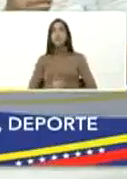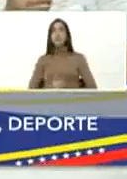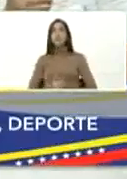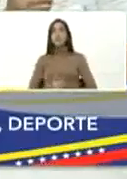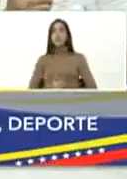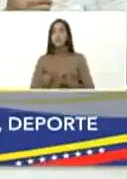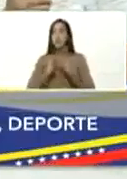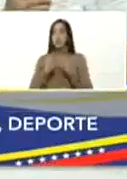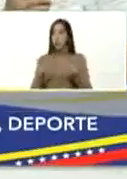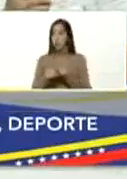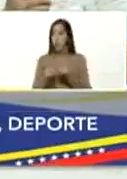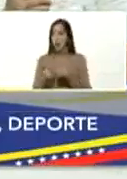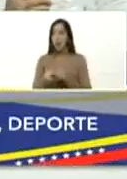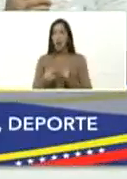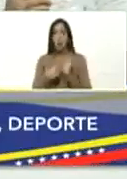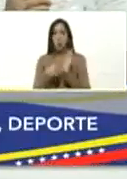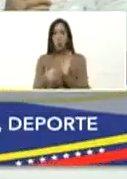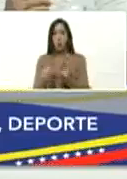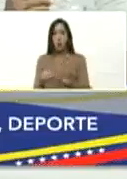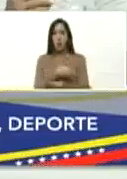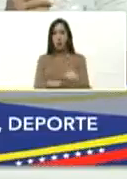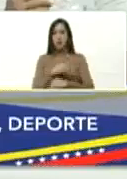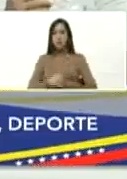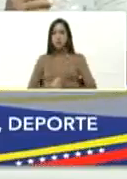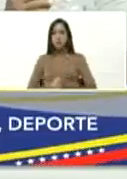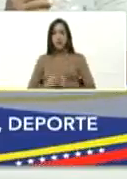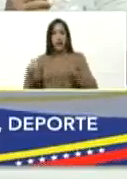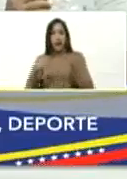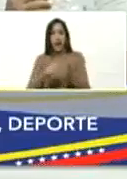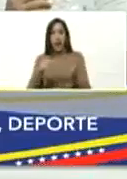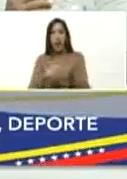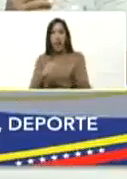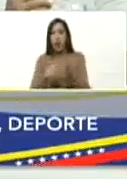familia de Joana y Ricardo vivían alquilados en